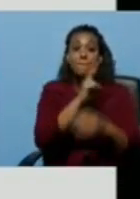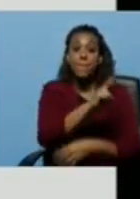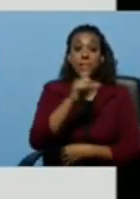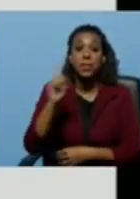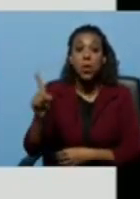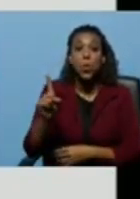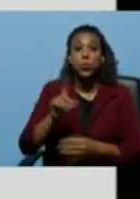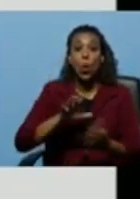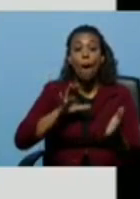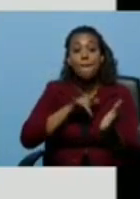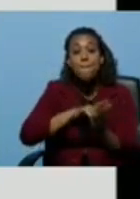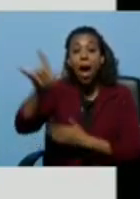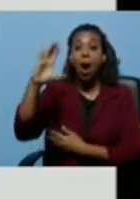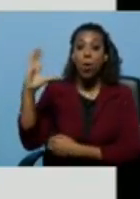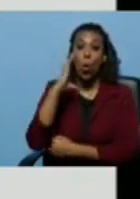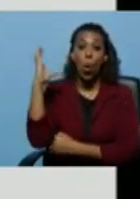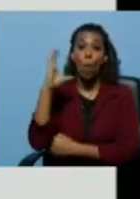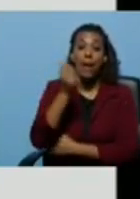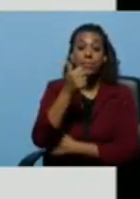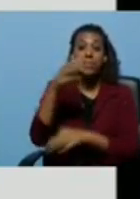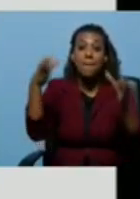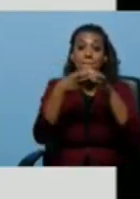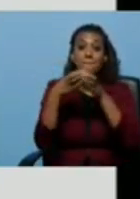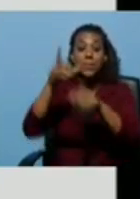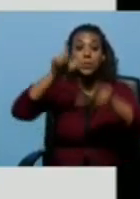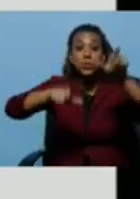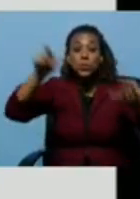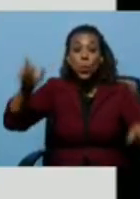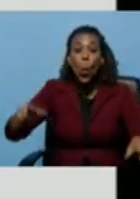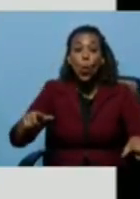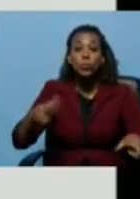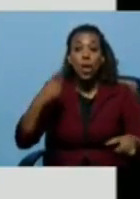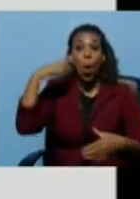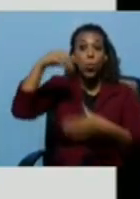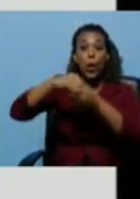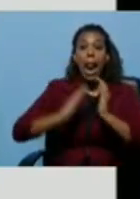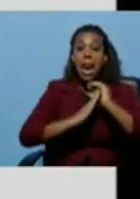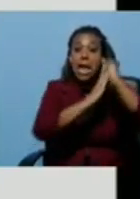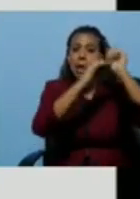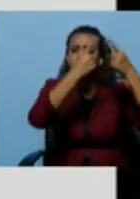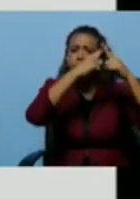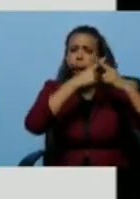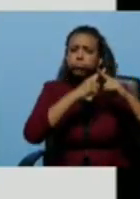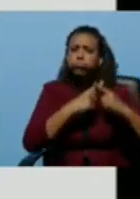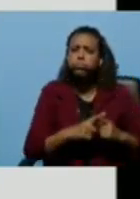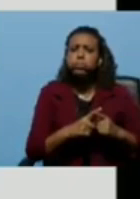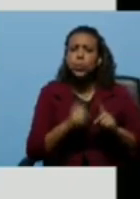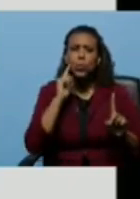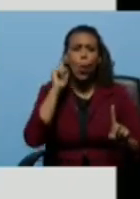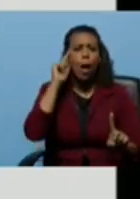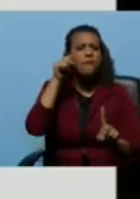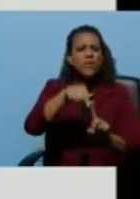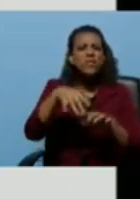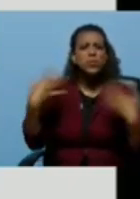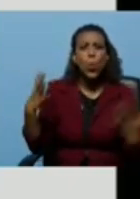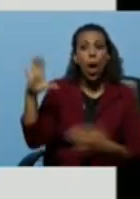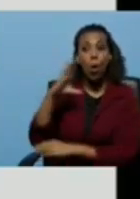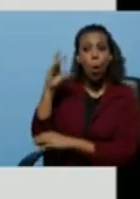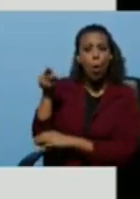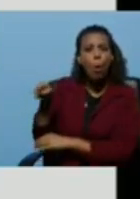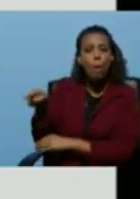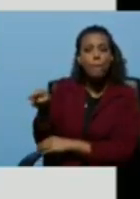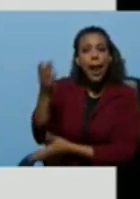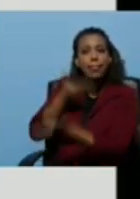2021 viajó a Colombia con un grupo de 10 personas, siendo el operador logístico del grupo con la finalidad